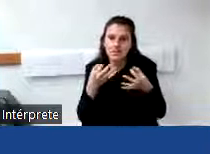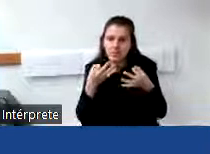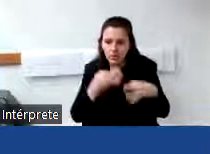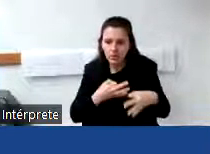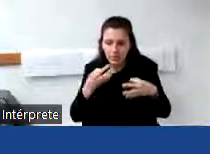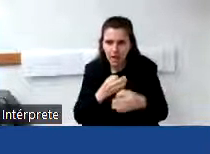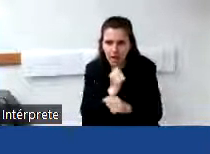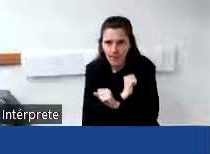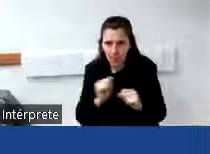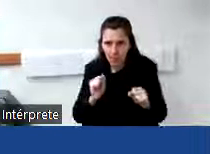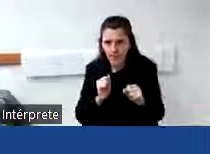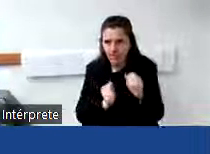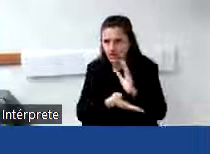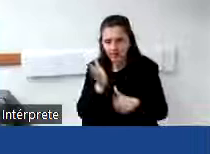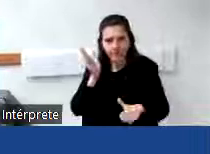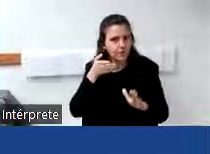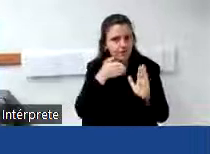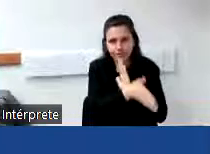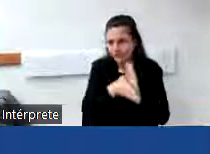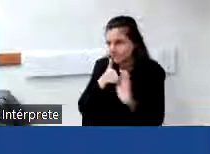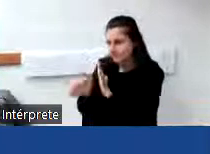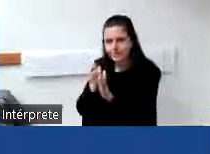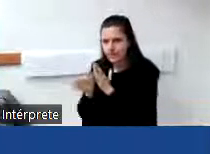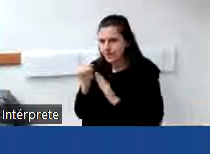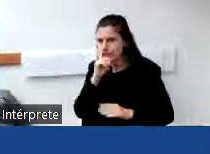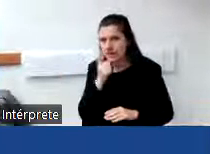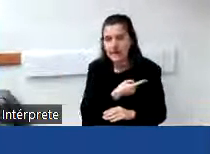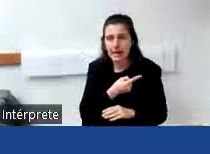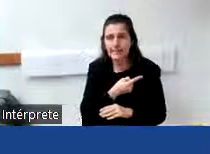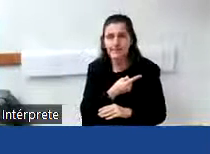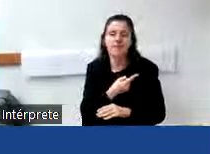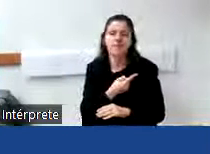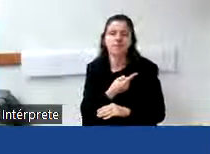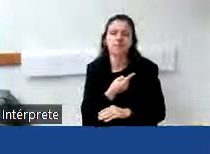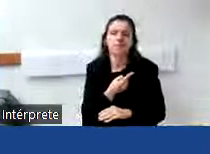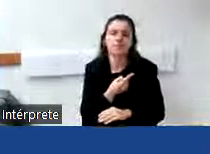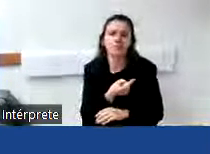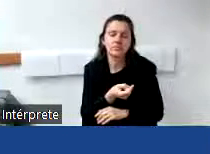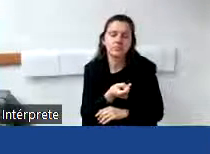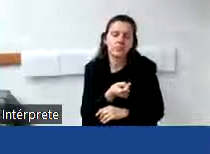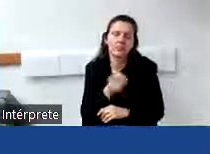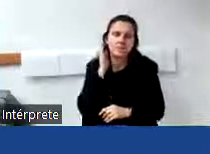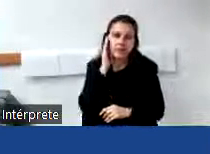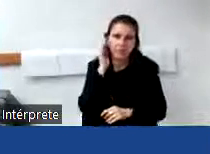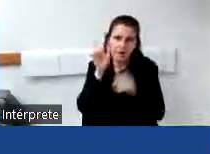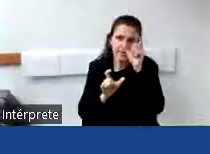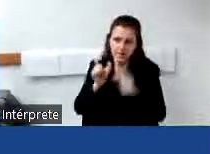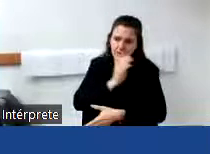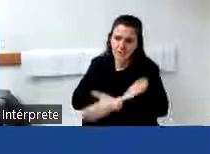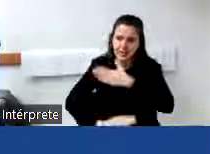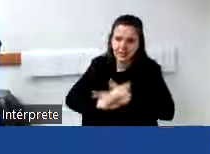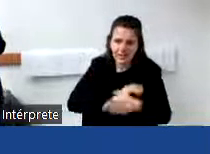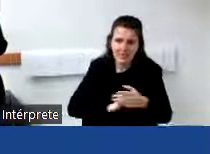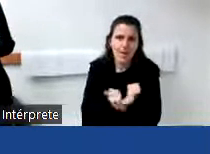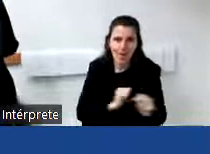rescate dentro de los centros de salud que contemplen a las personas con discapacidad, ¿no? Hay una persona, bueno, personas también no